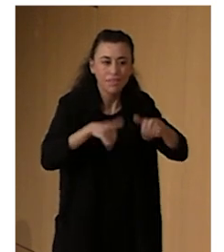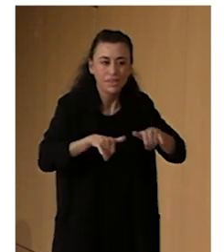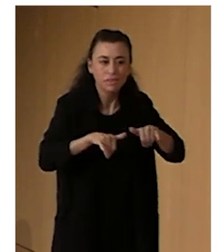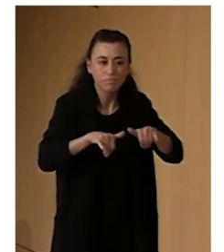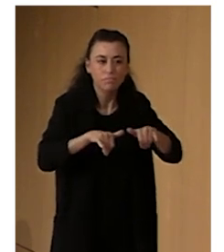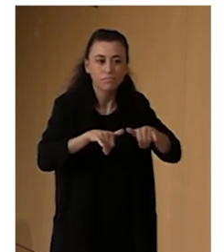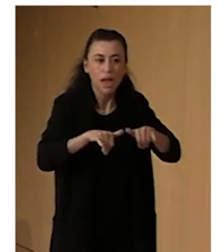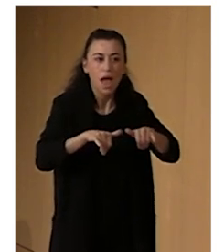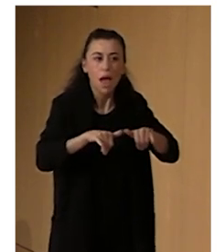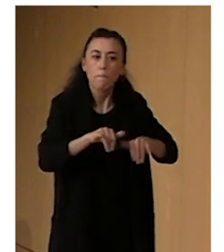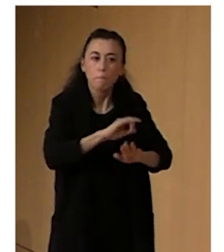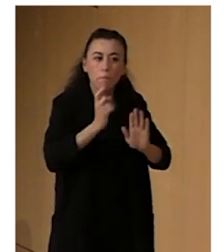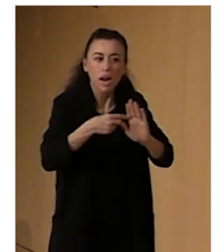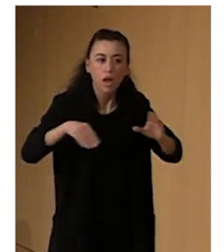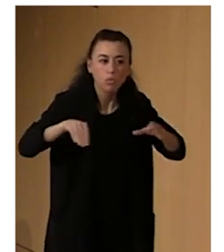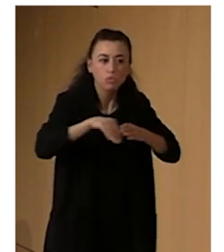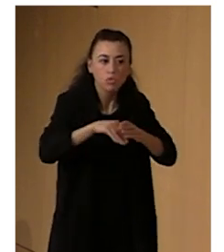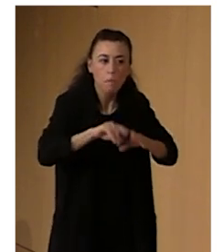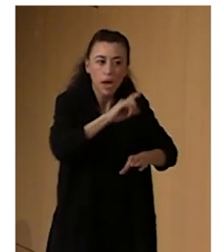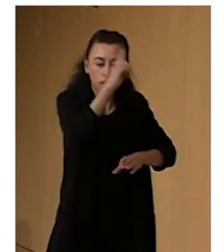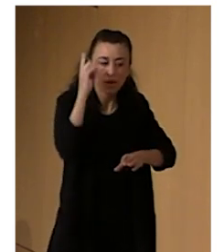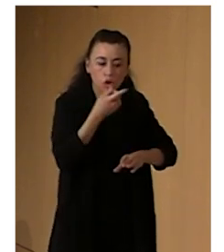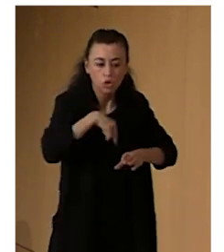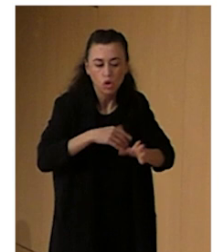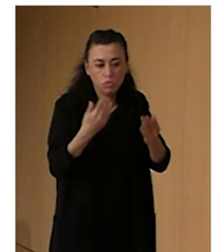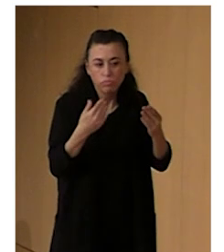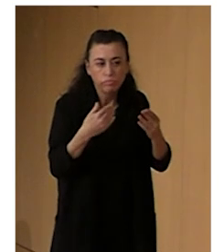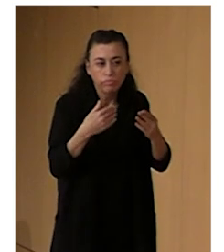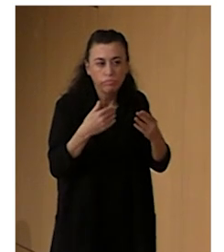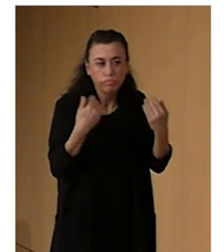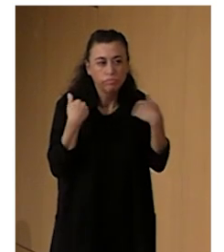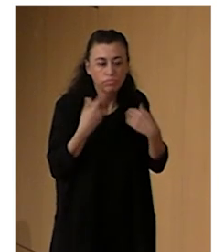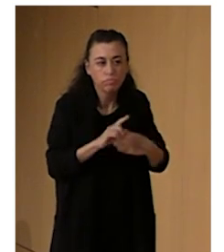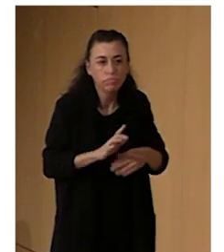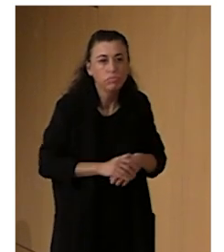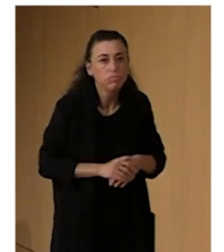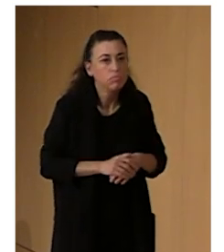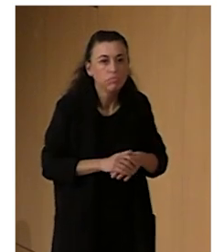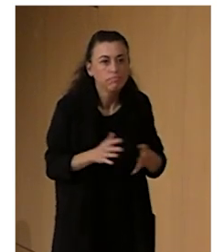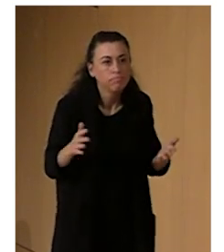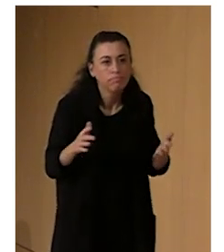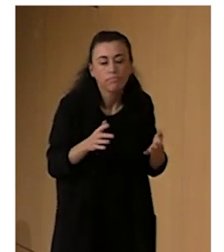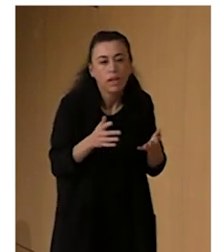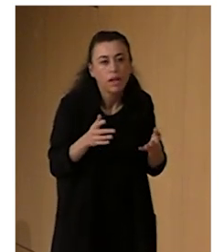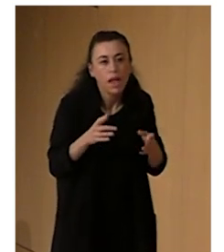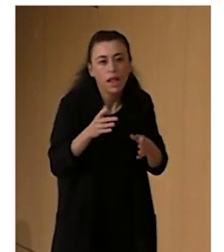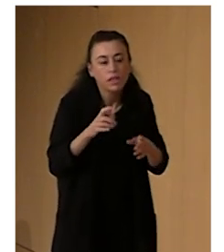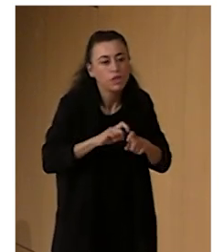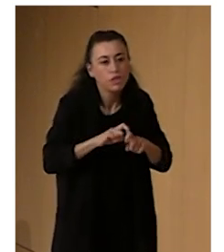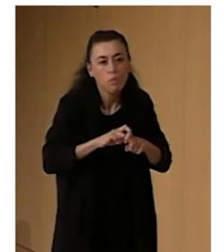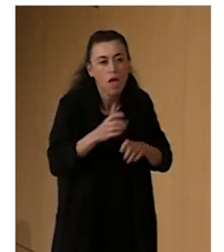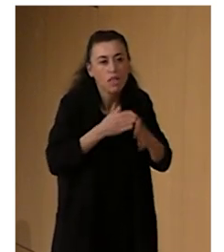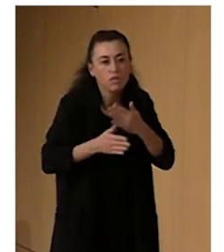Madrid no la hicimos nosotros y y bueno era todo tuvieron en cuenta todo tipo de accesibilidad incluida la la